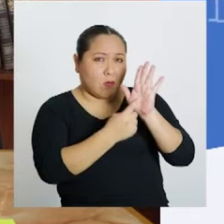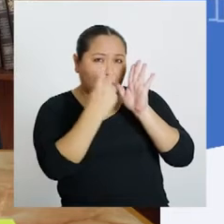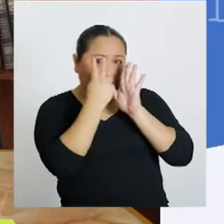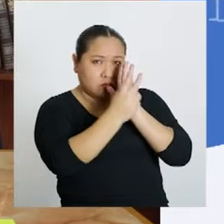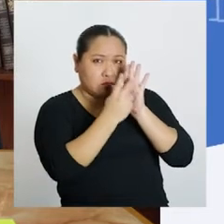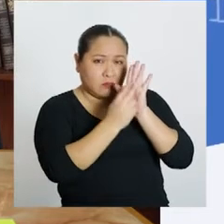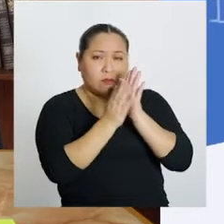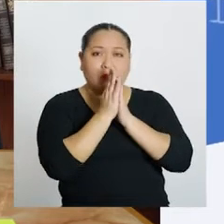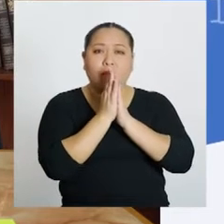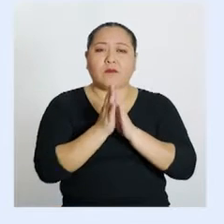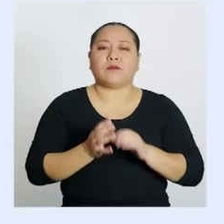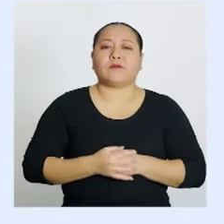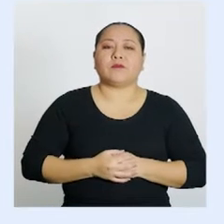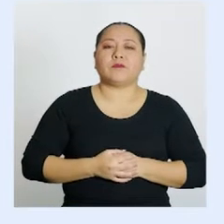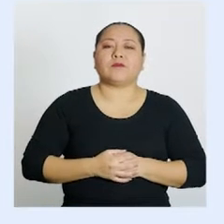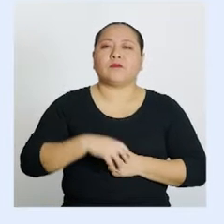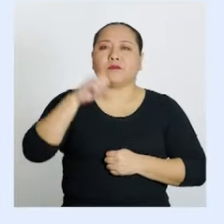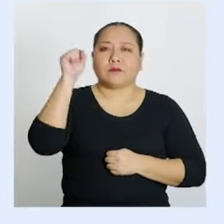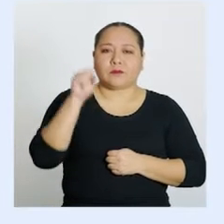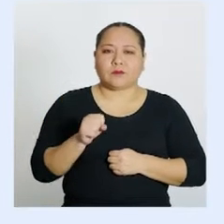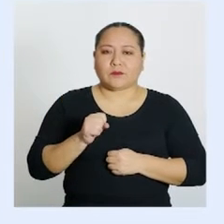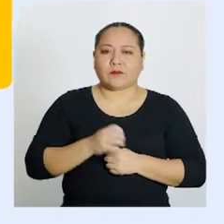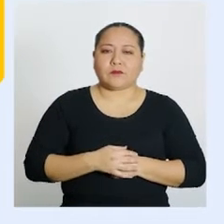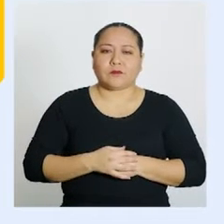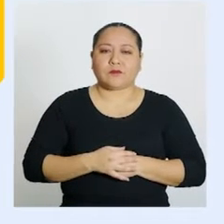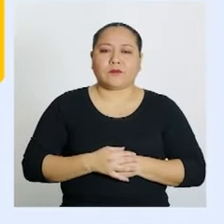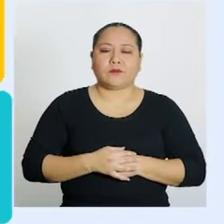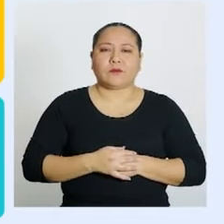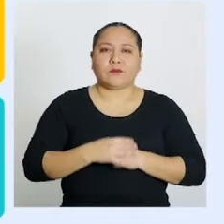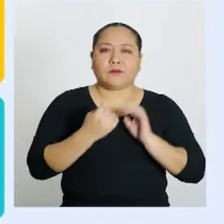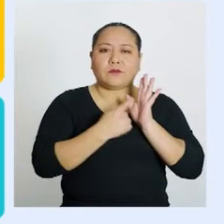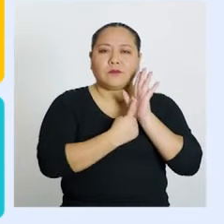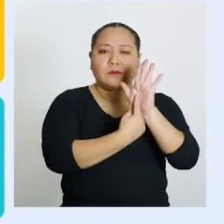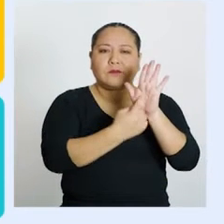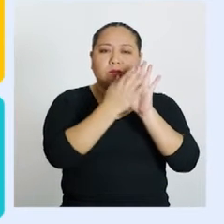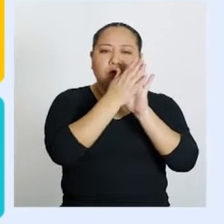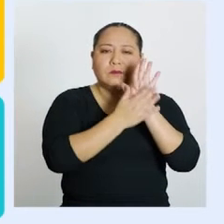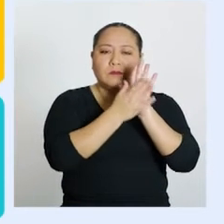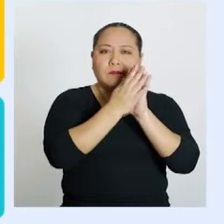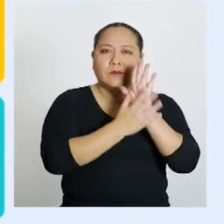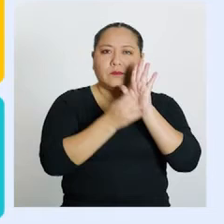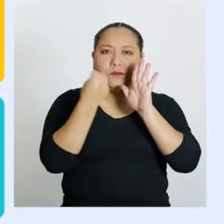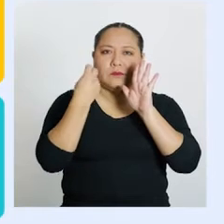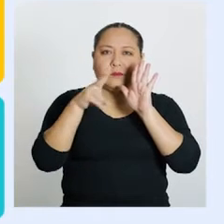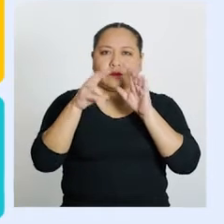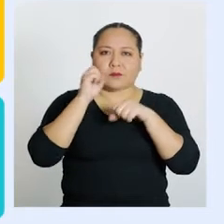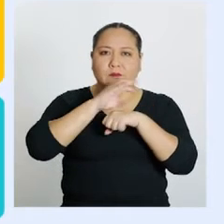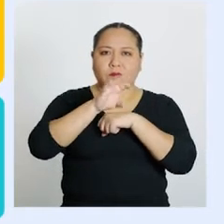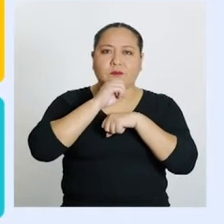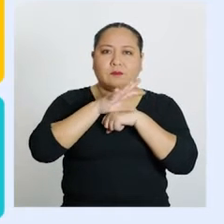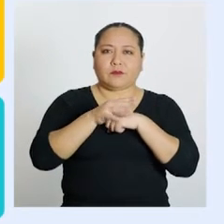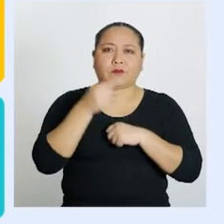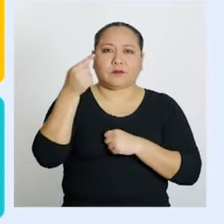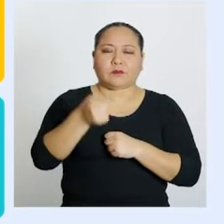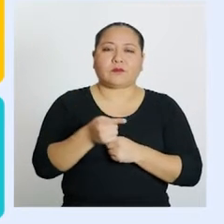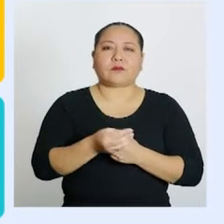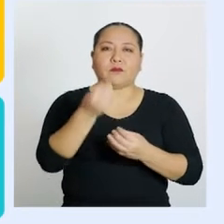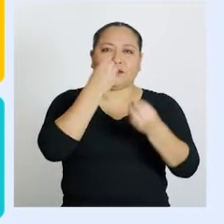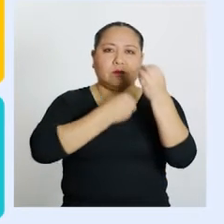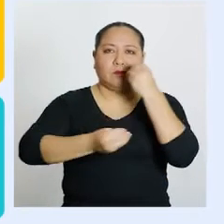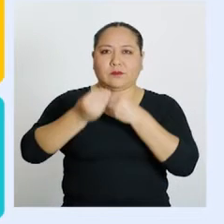puedes leer, por favor? Por supuesto. Aquí van los 12 mensajes para